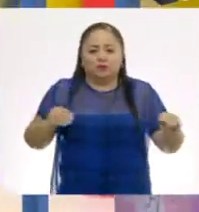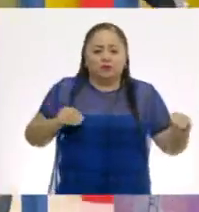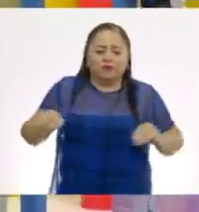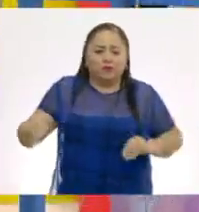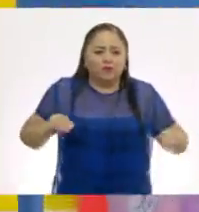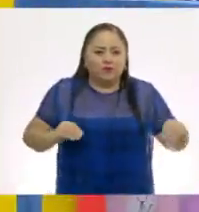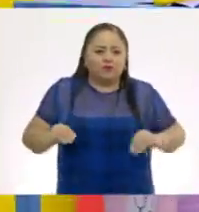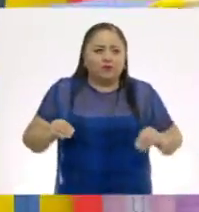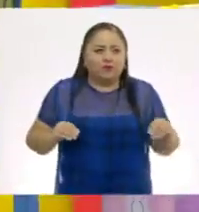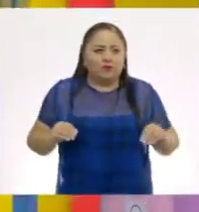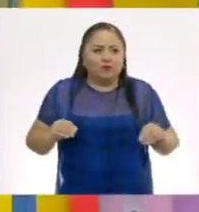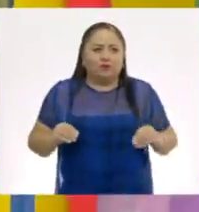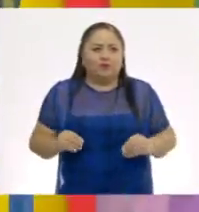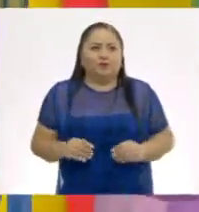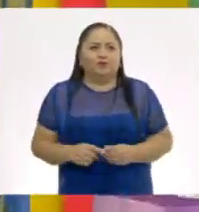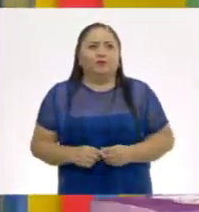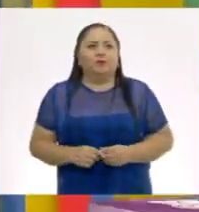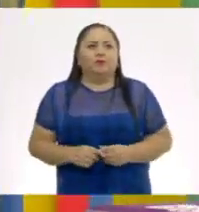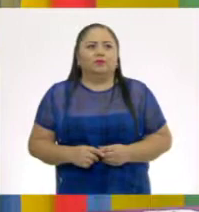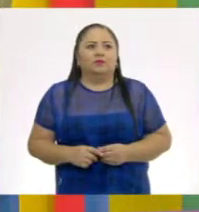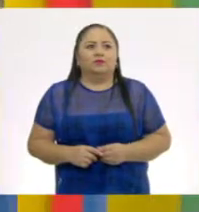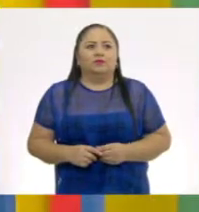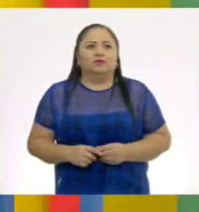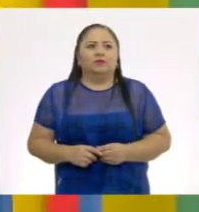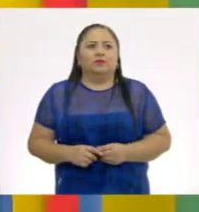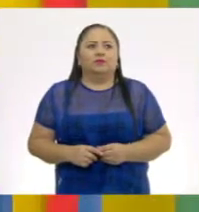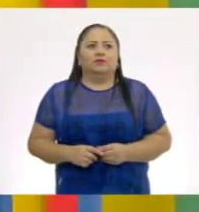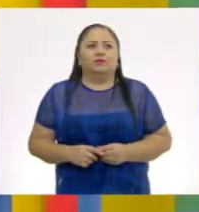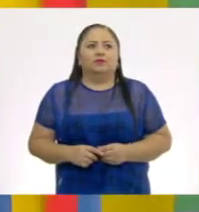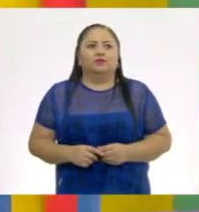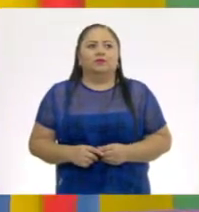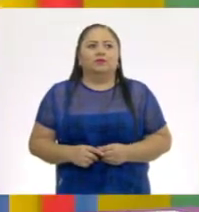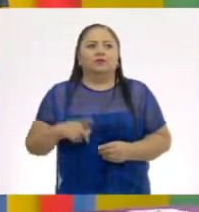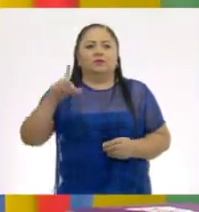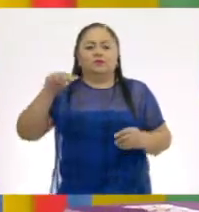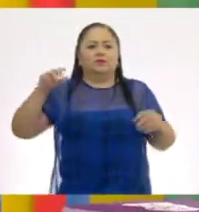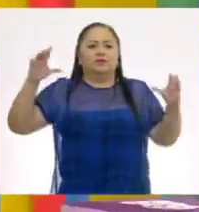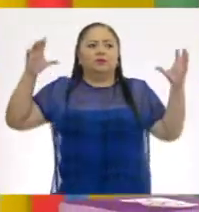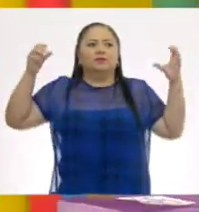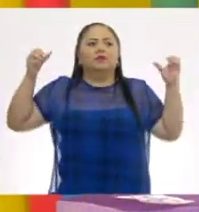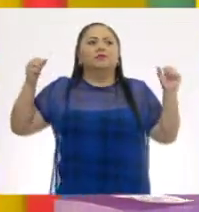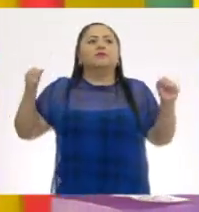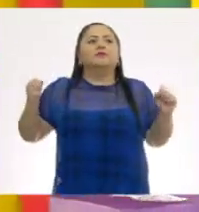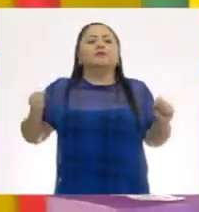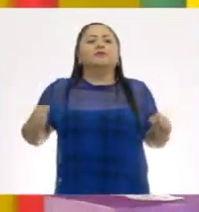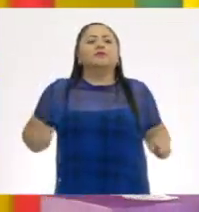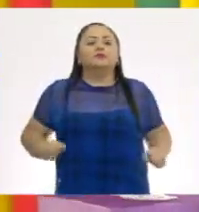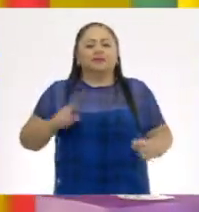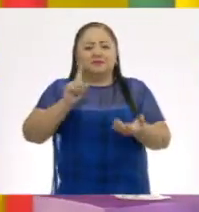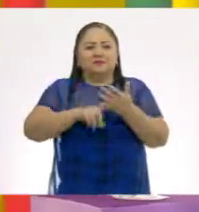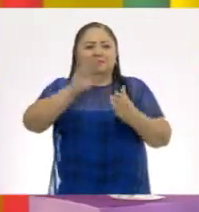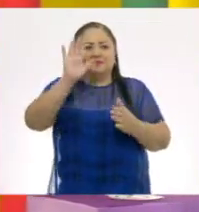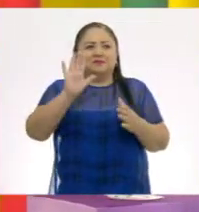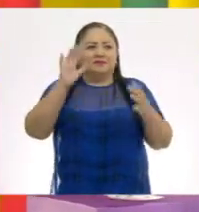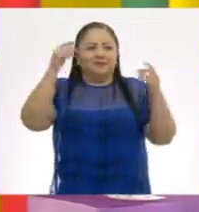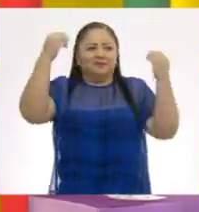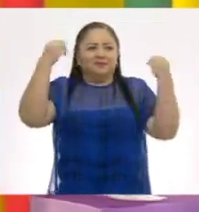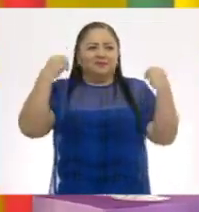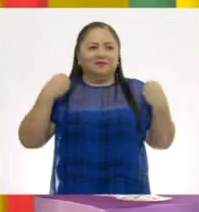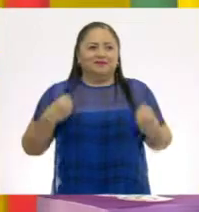movimientos, ¿sí? Y vamos a empezar a estirarla, como si estuviéramos dentro de una